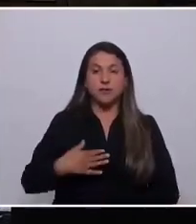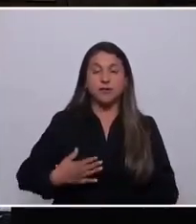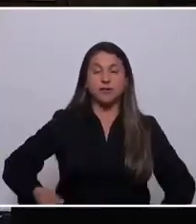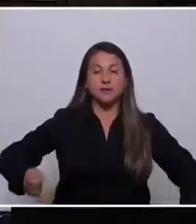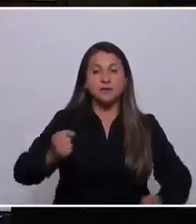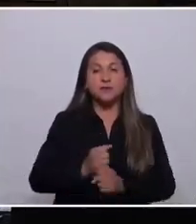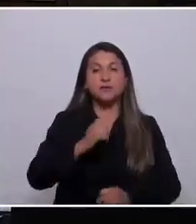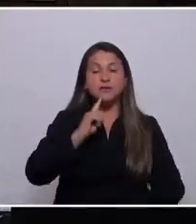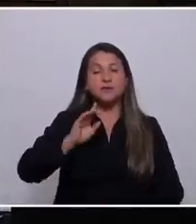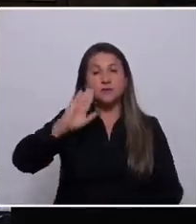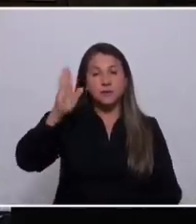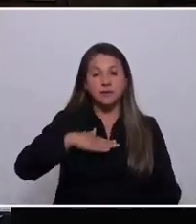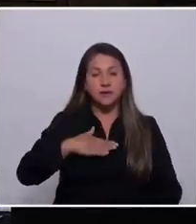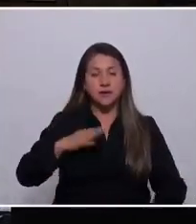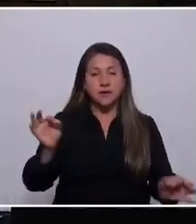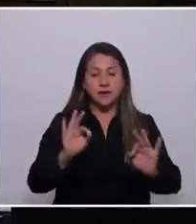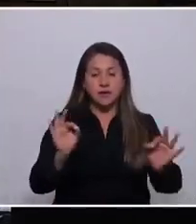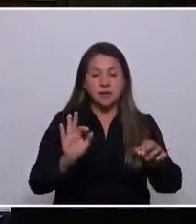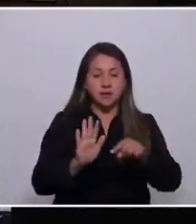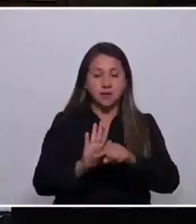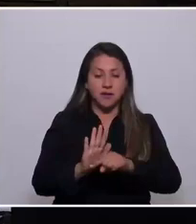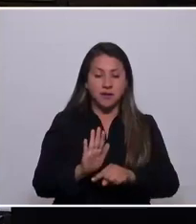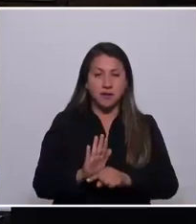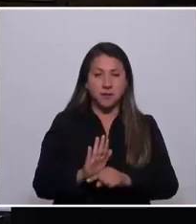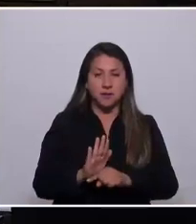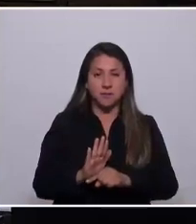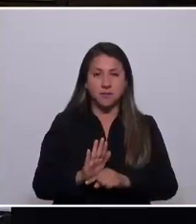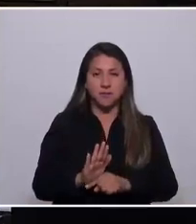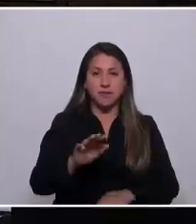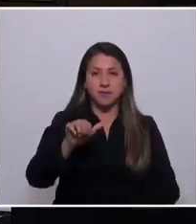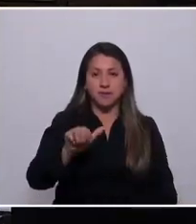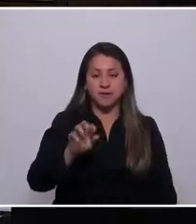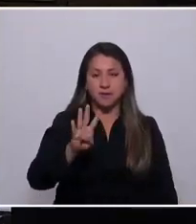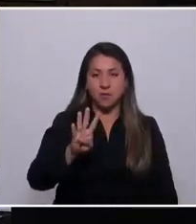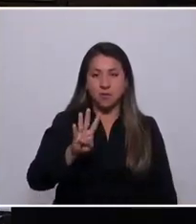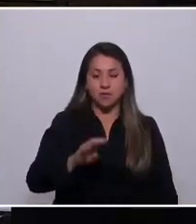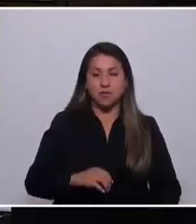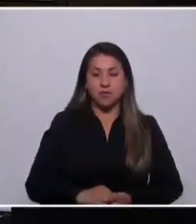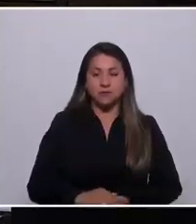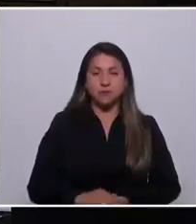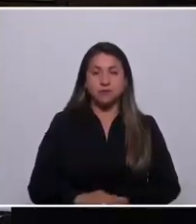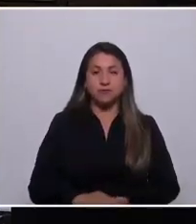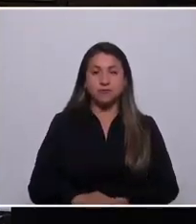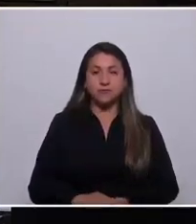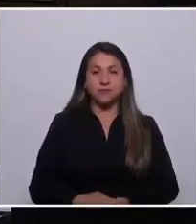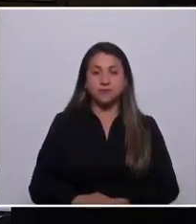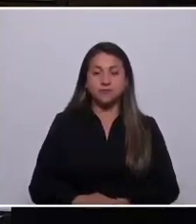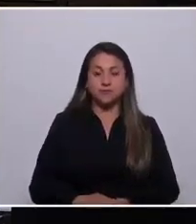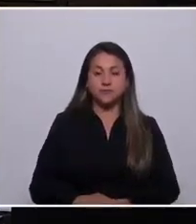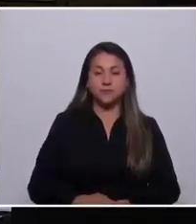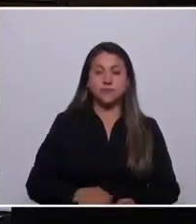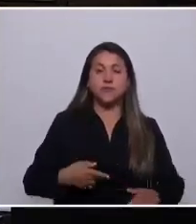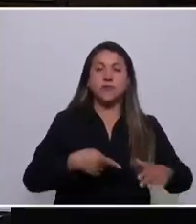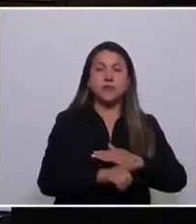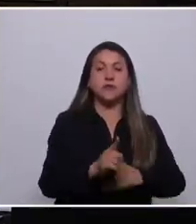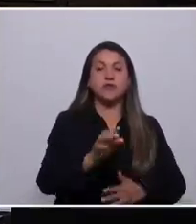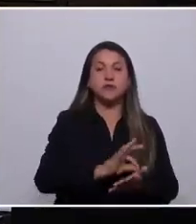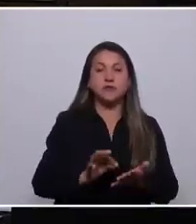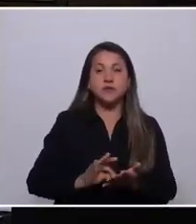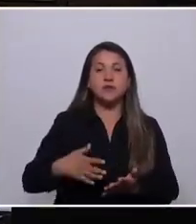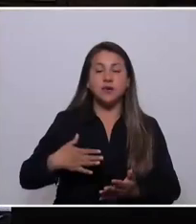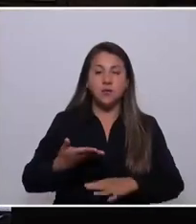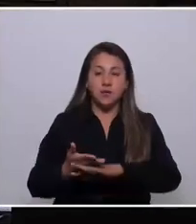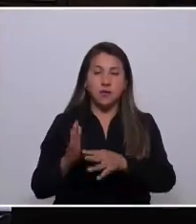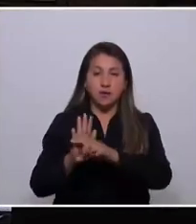la palabra respecto de la indicación número 64. Secretario, acá Mauricio Daza, vamos a retirar